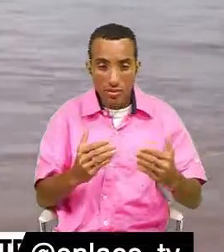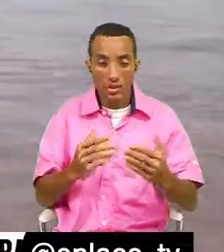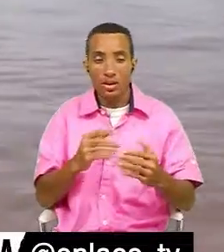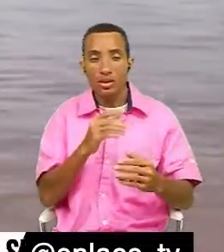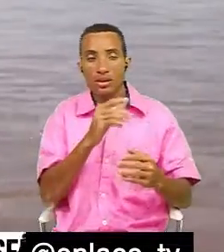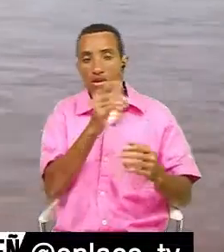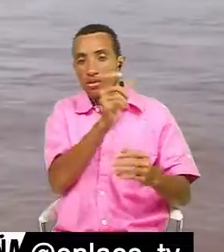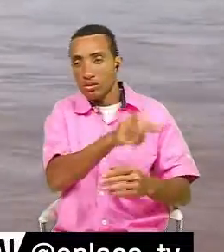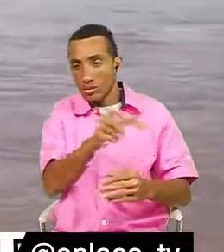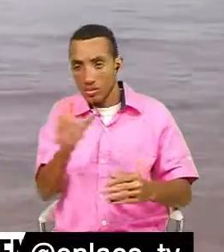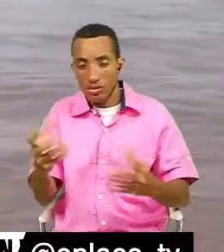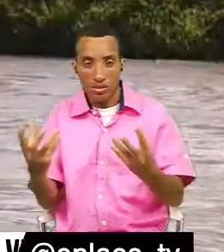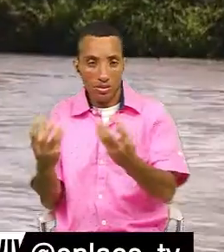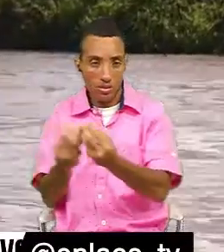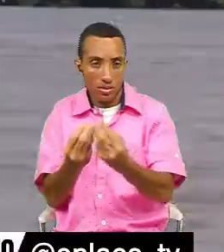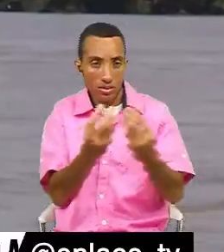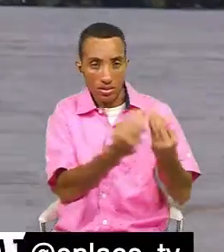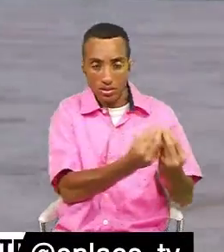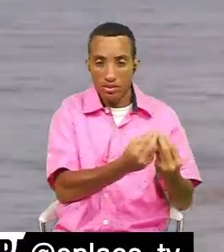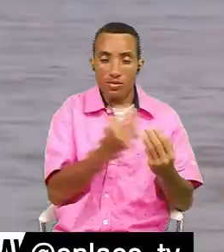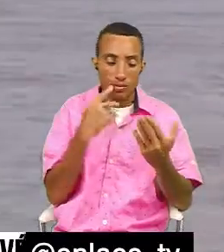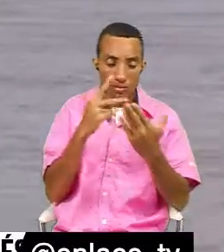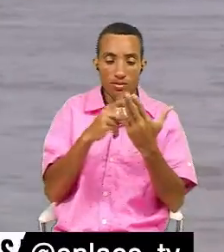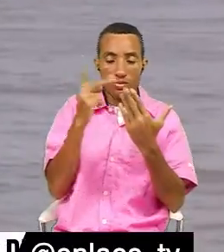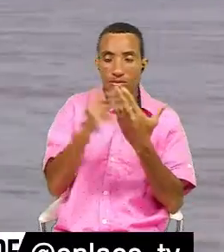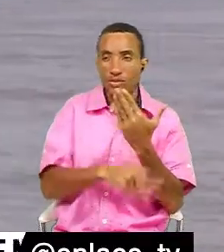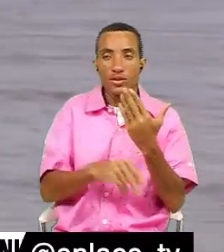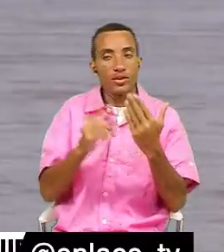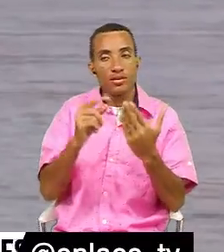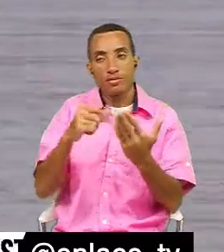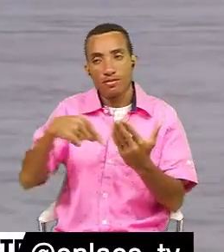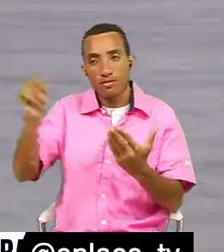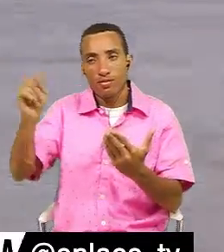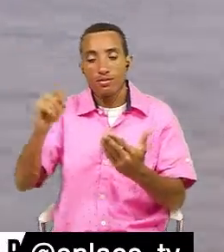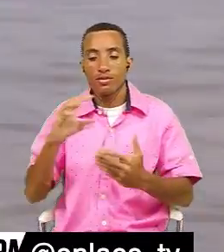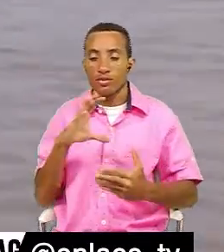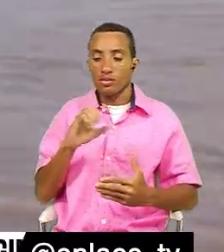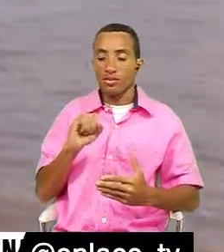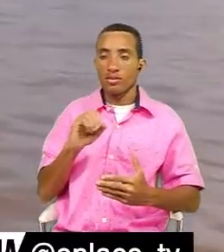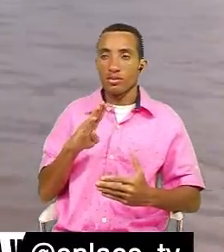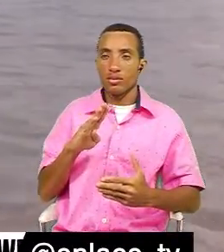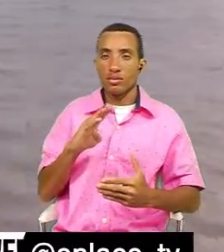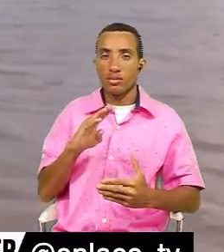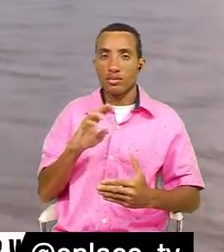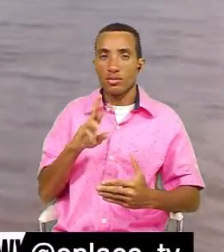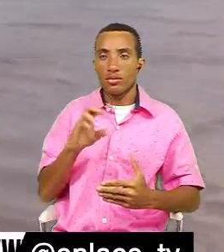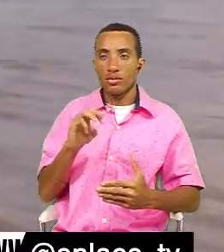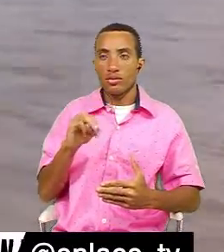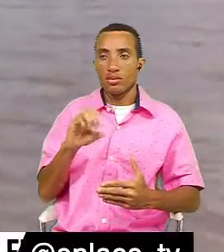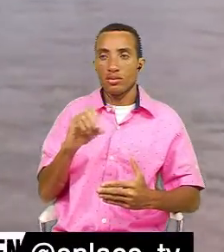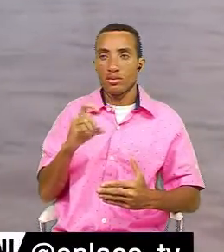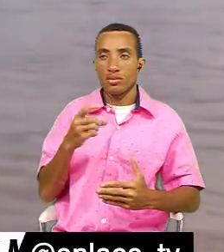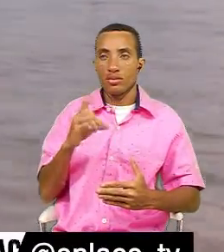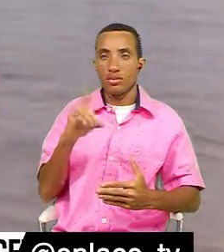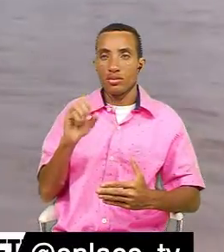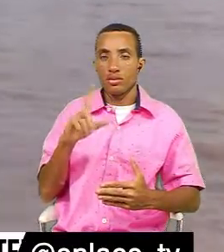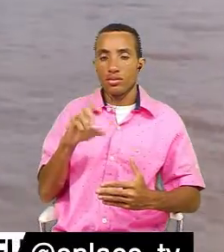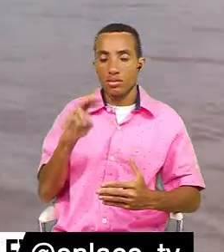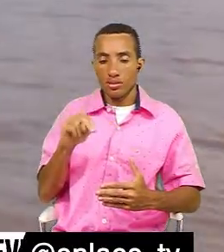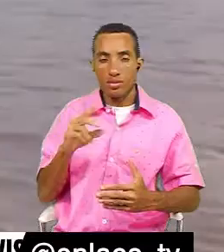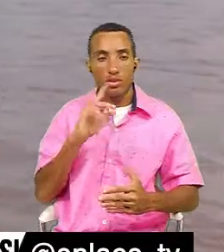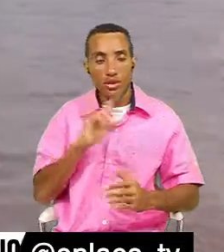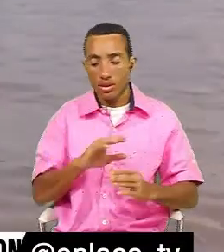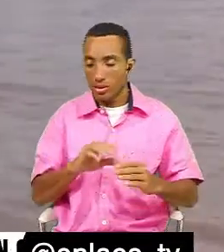requisitos exigidos por el contrato, pero no obtendrán el aval por parte de Cor Magdalena hasta tanto acrediten de manera total el